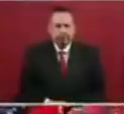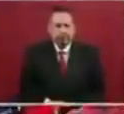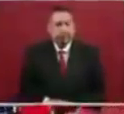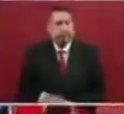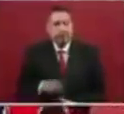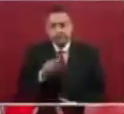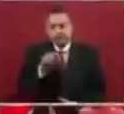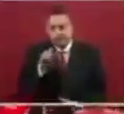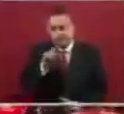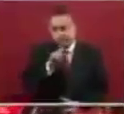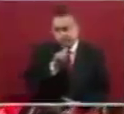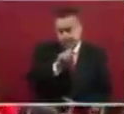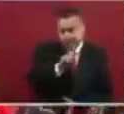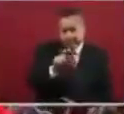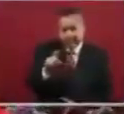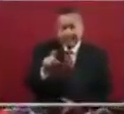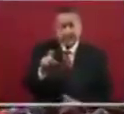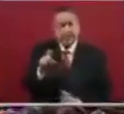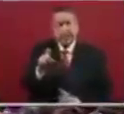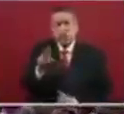Ciento